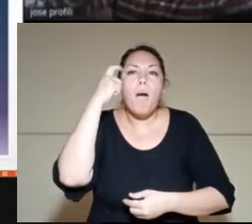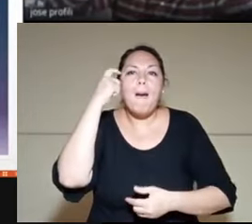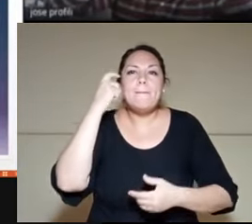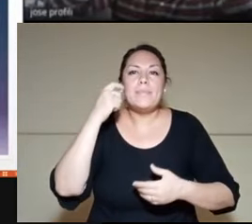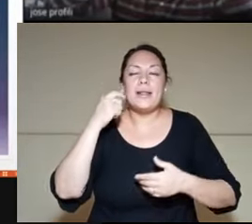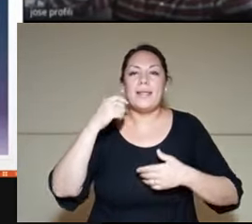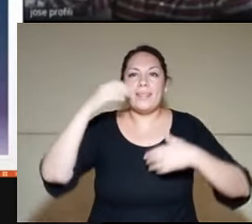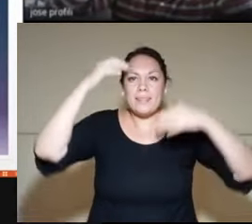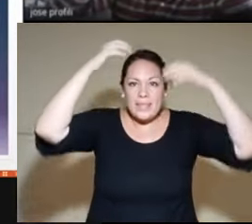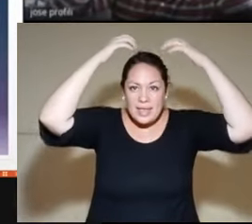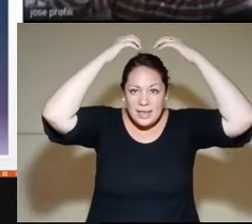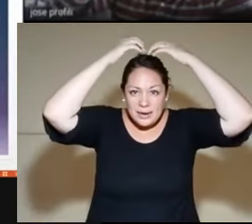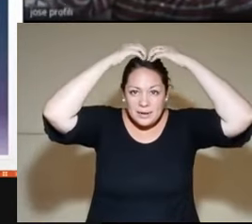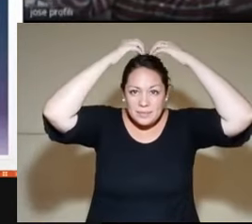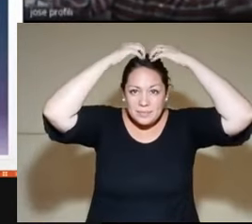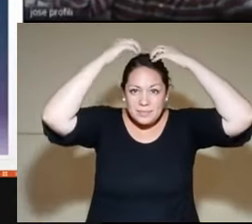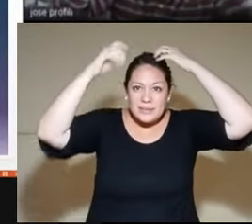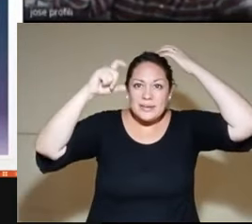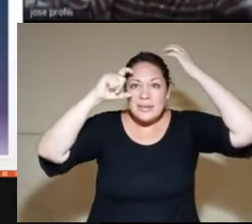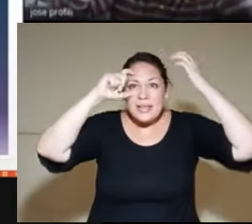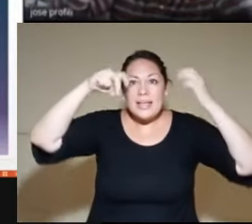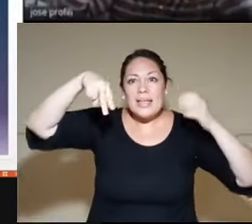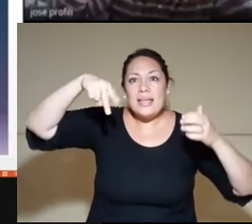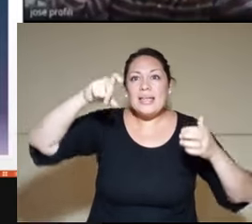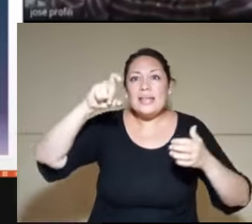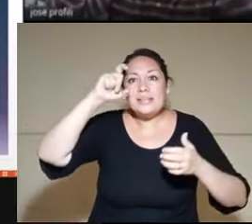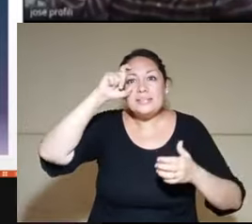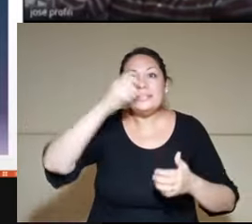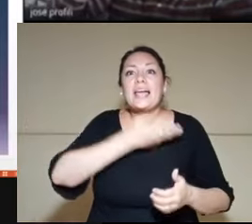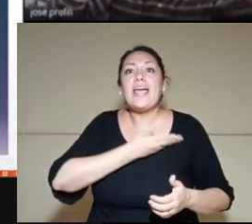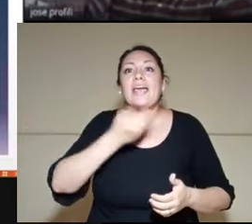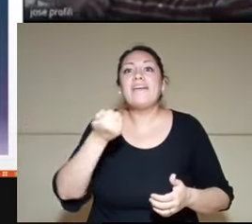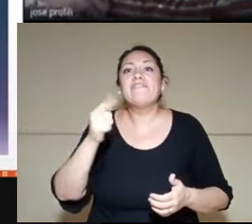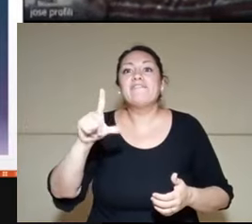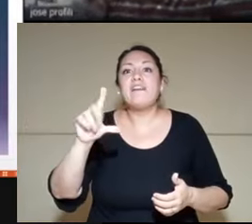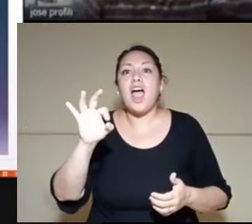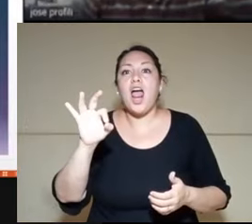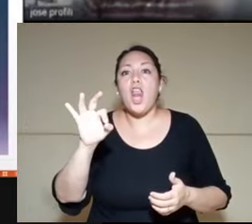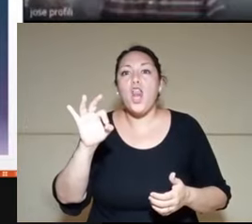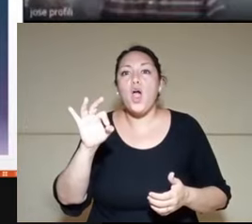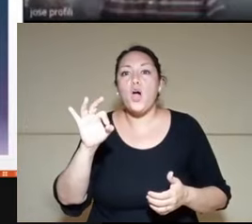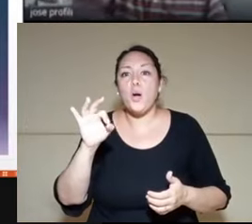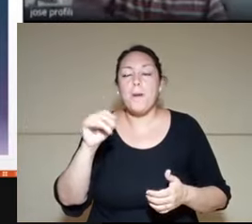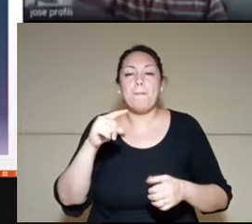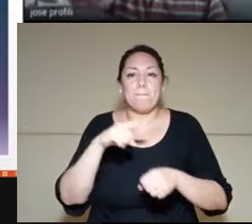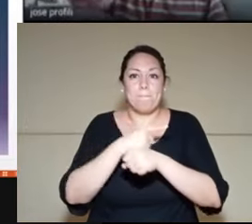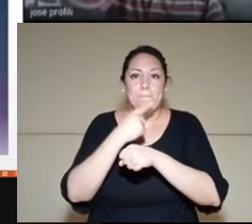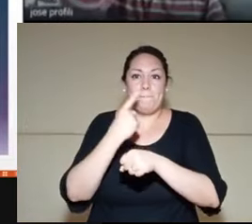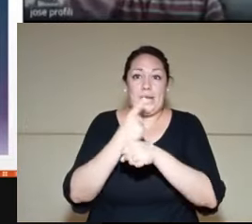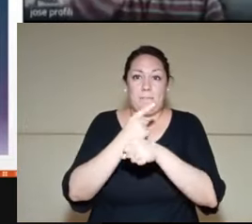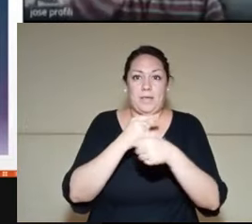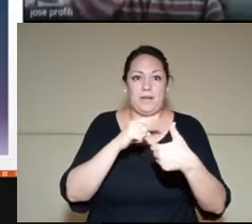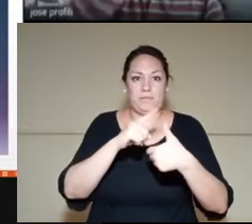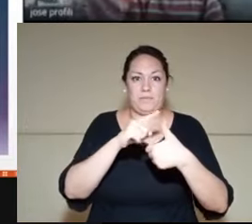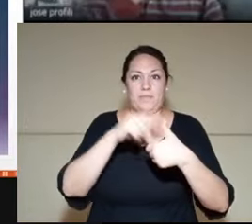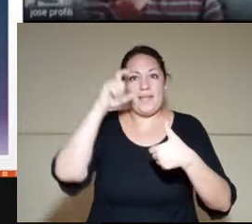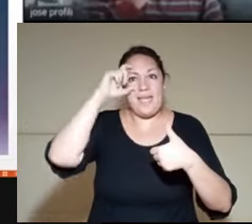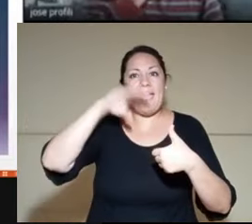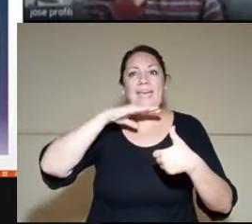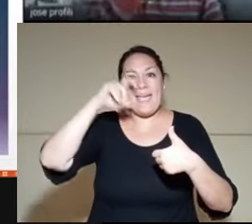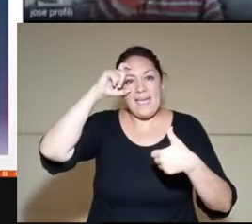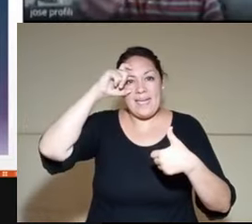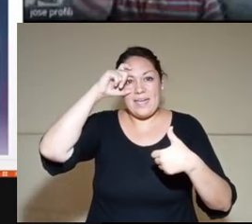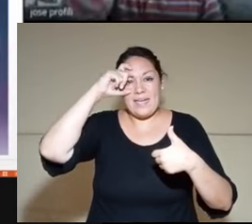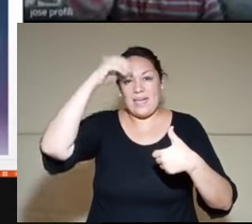seccionar nuestro encéfalo, nuestro cerebro, para poderlo estudiar. Entonces yo les dije, primero tenemos un eje donde yo me corto por